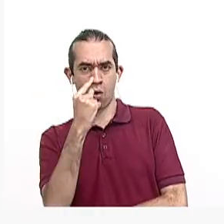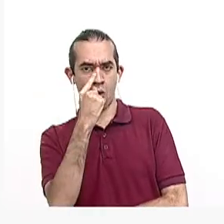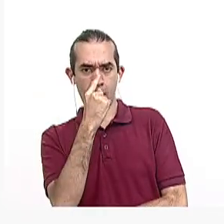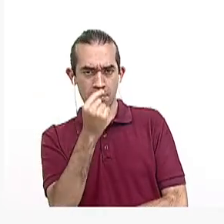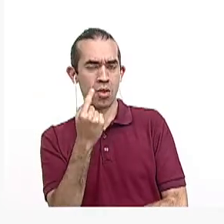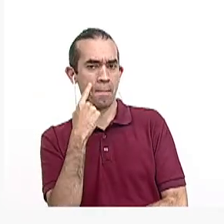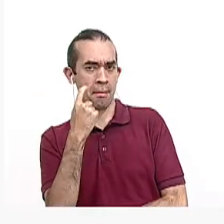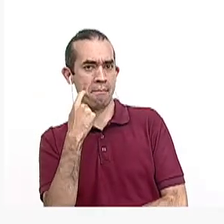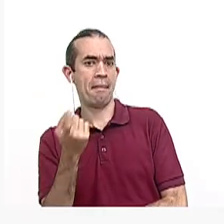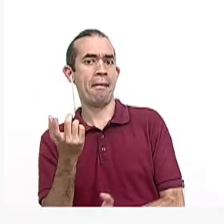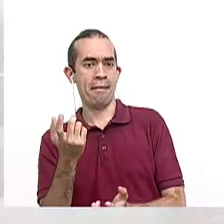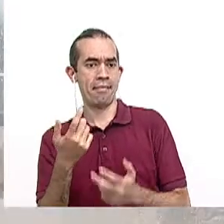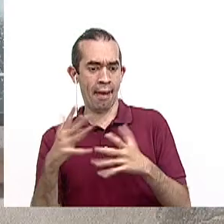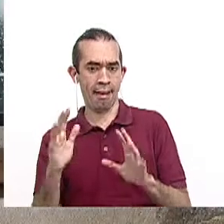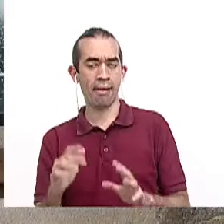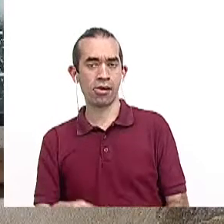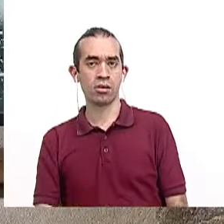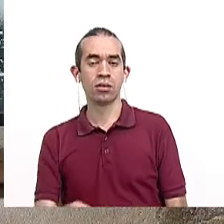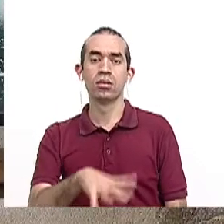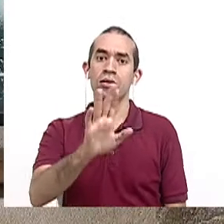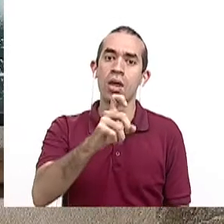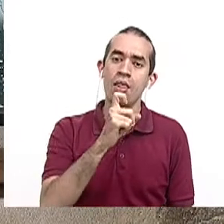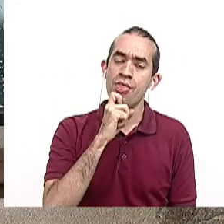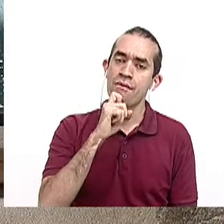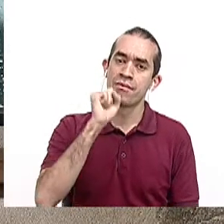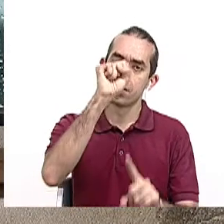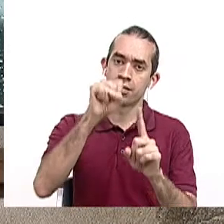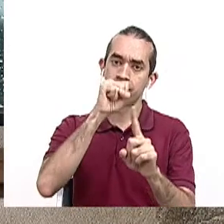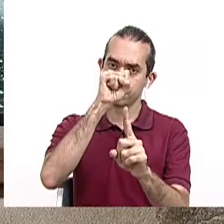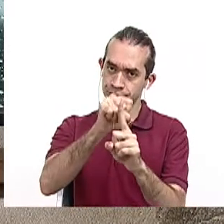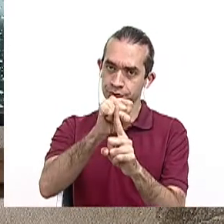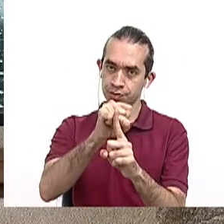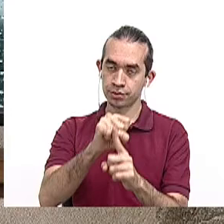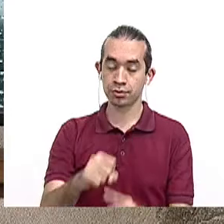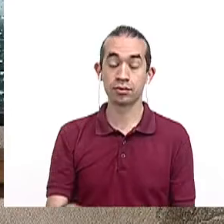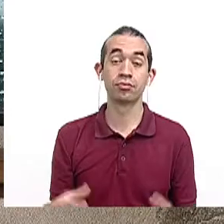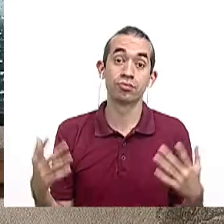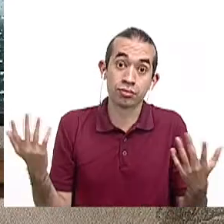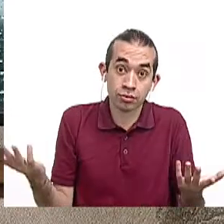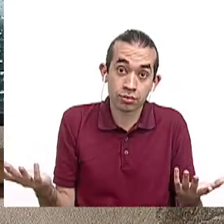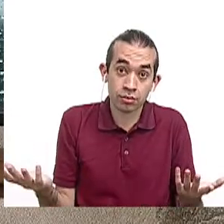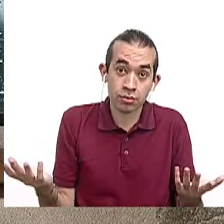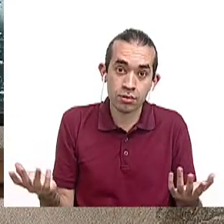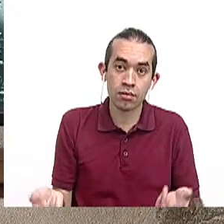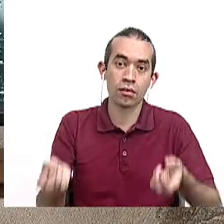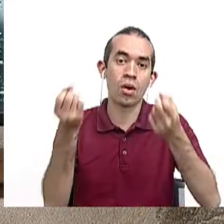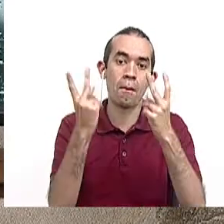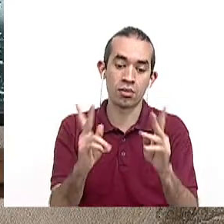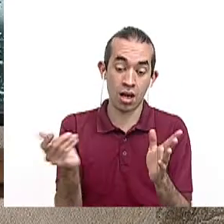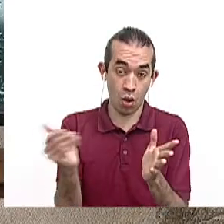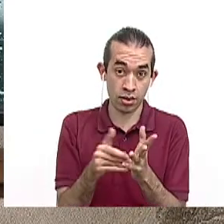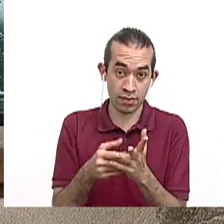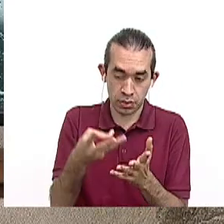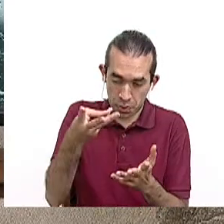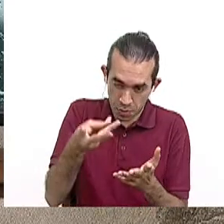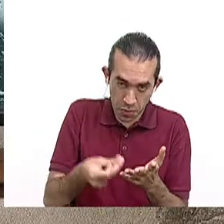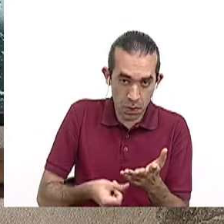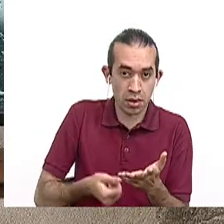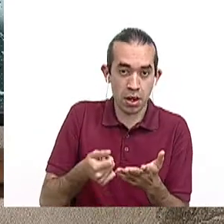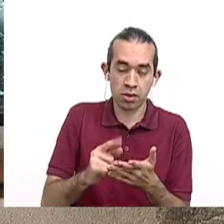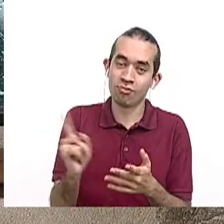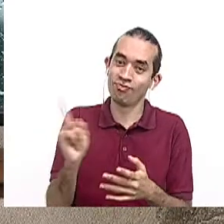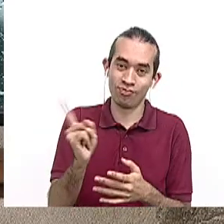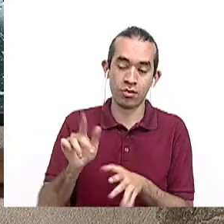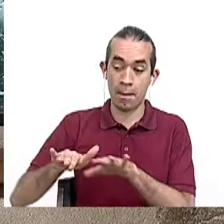Calderón Guardia. Qué difícil situación, ¿verdad? Y bueno, no hubo oportunidad de reconteo de votos. Las urnas